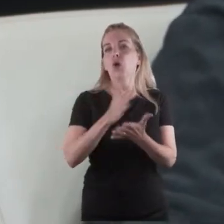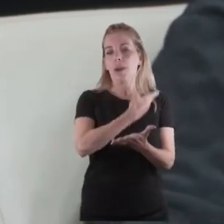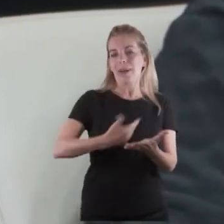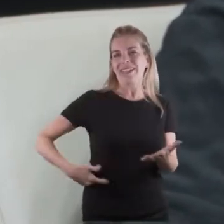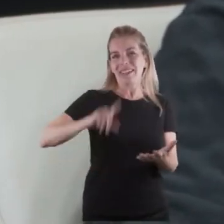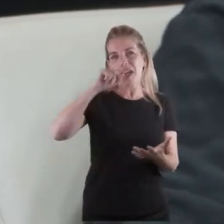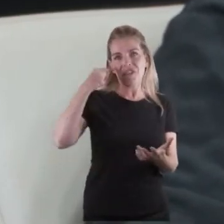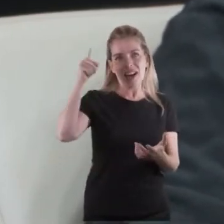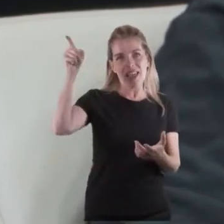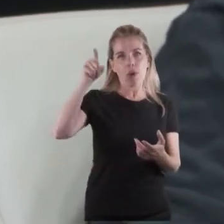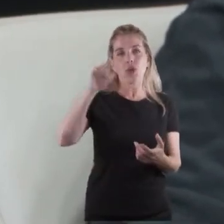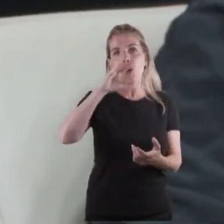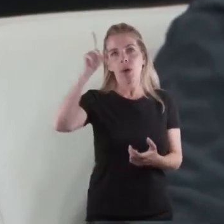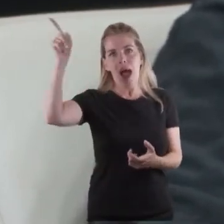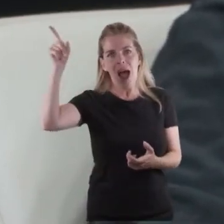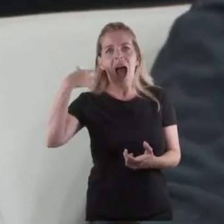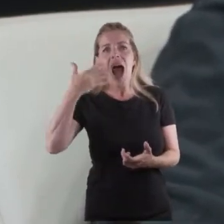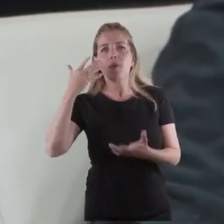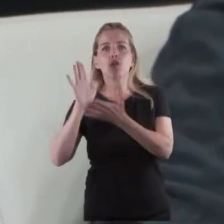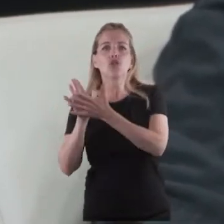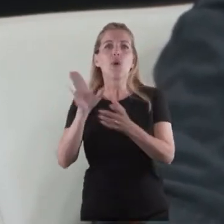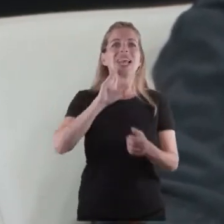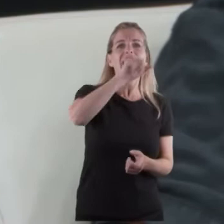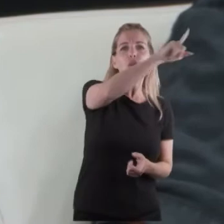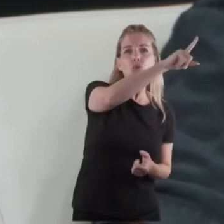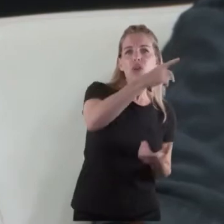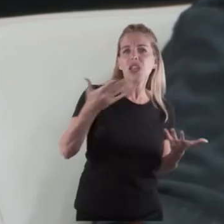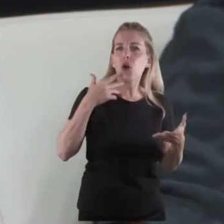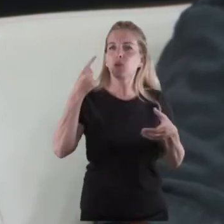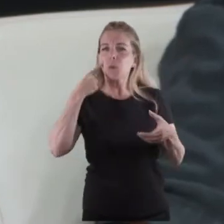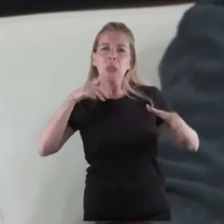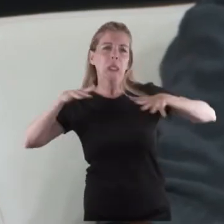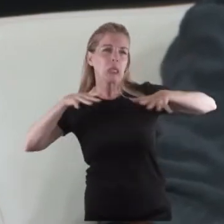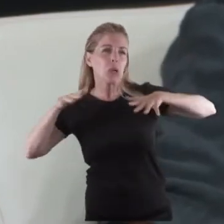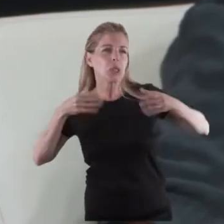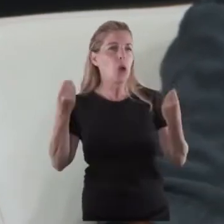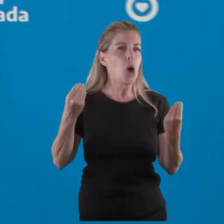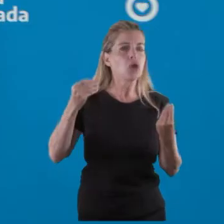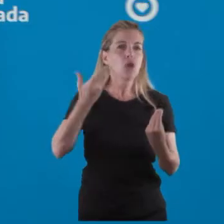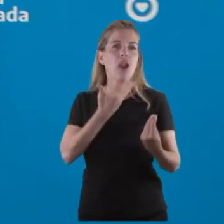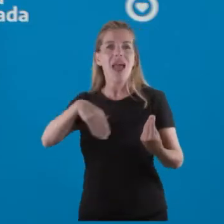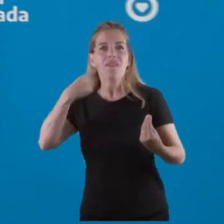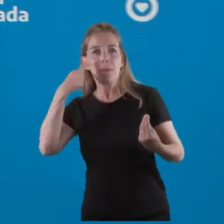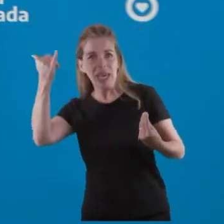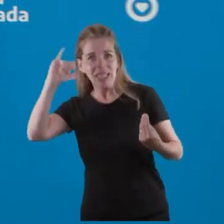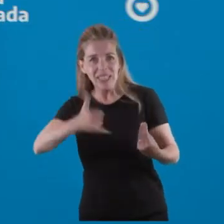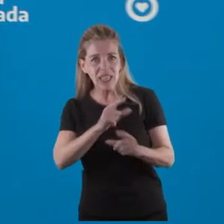rusia respecto de eeuu teniendo en cuenta el momento crítico que se vive en las negociaciones con el fmi